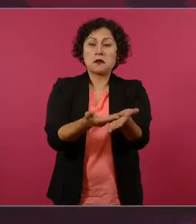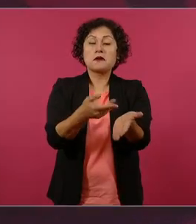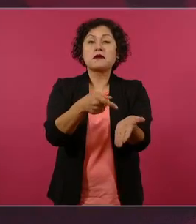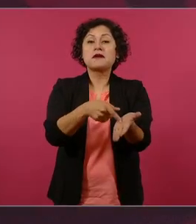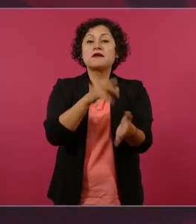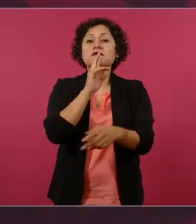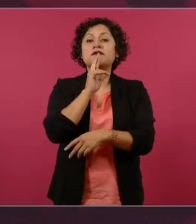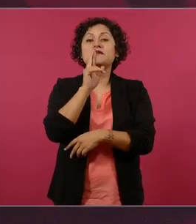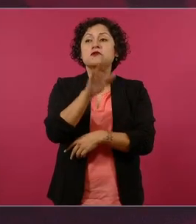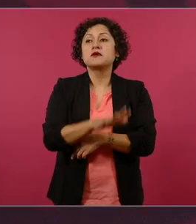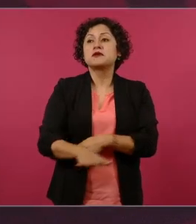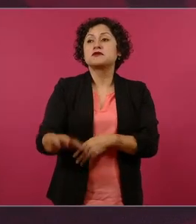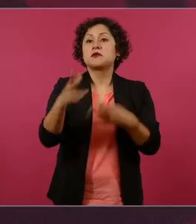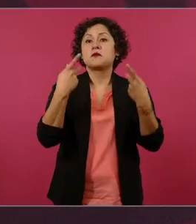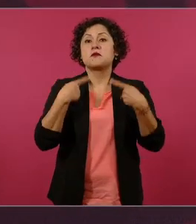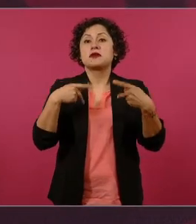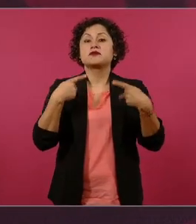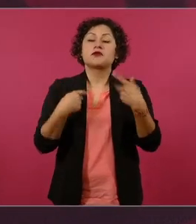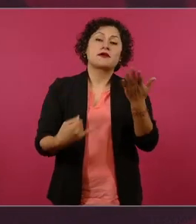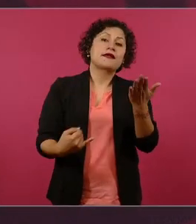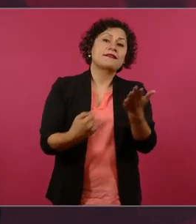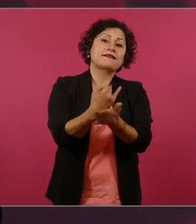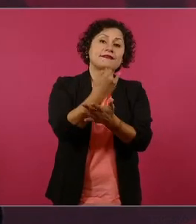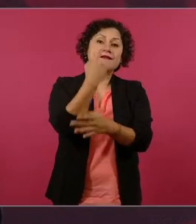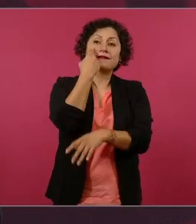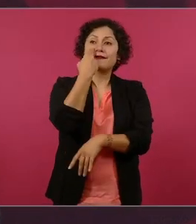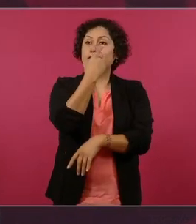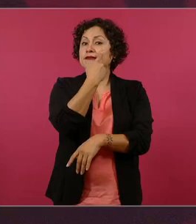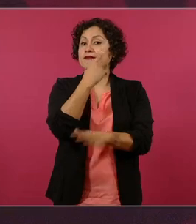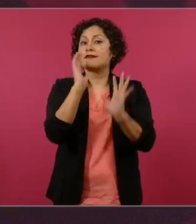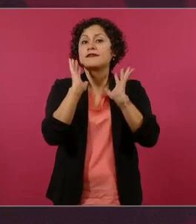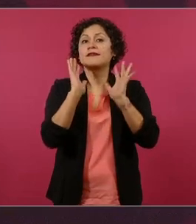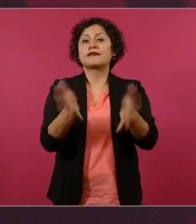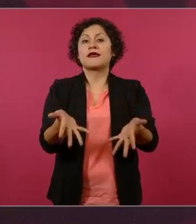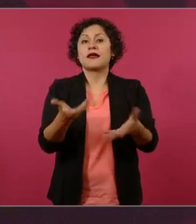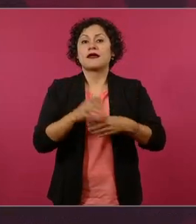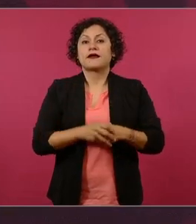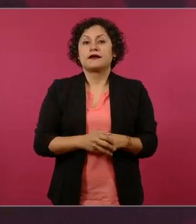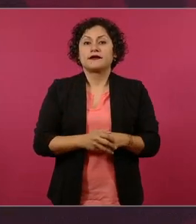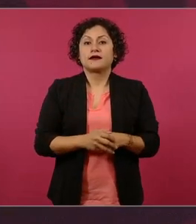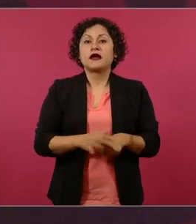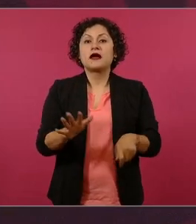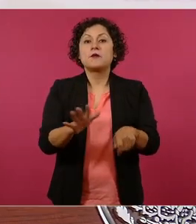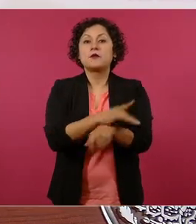si porque la derecha apréndase